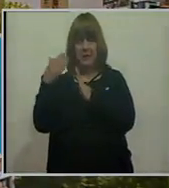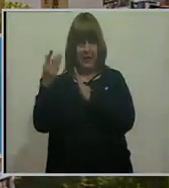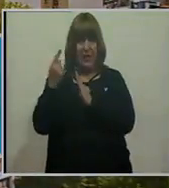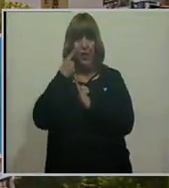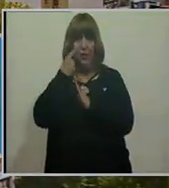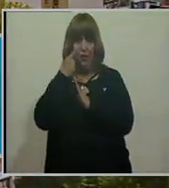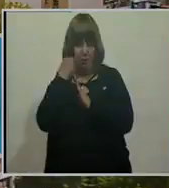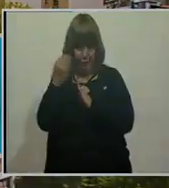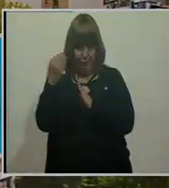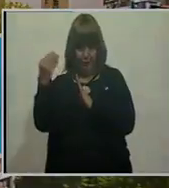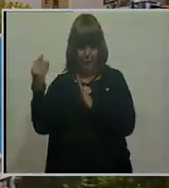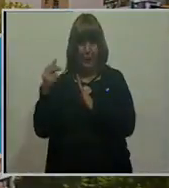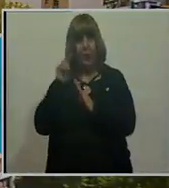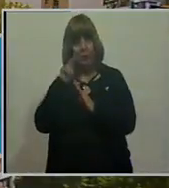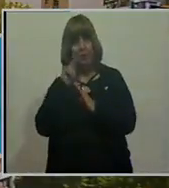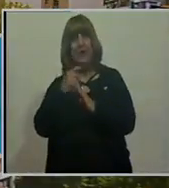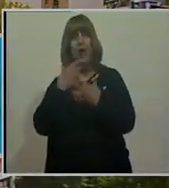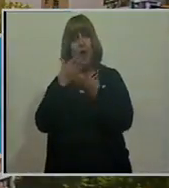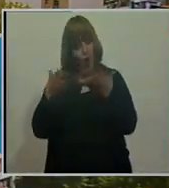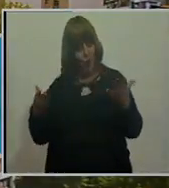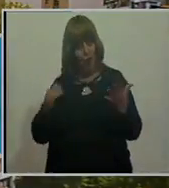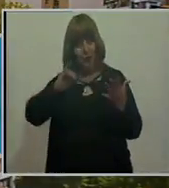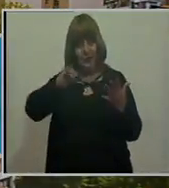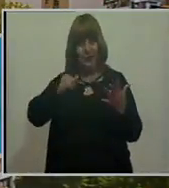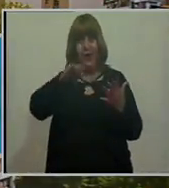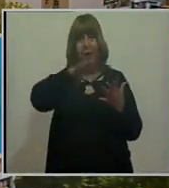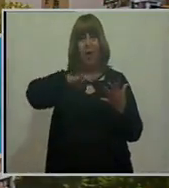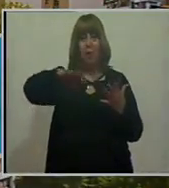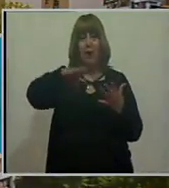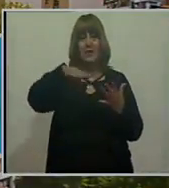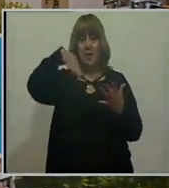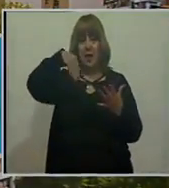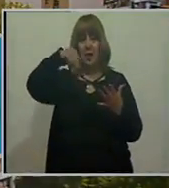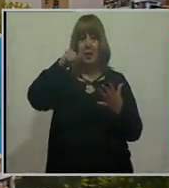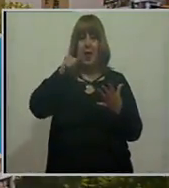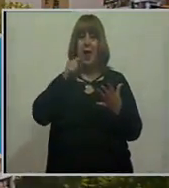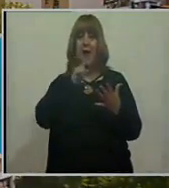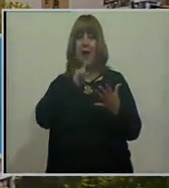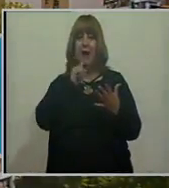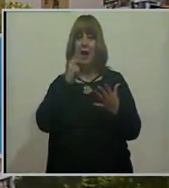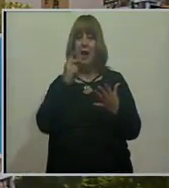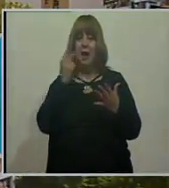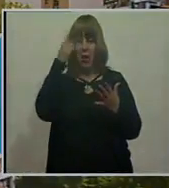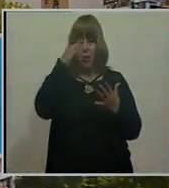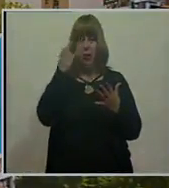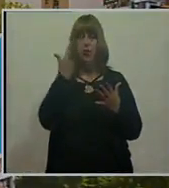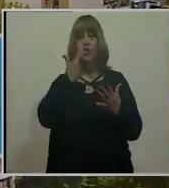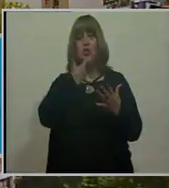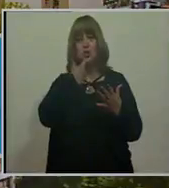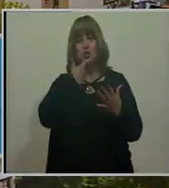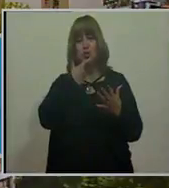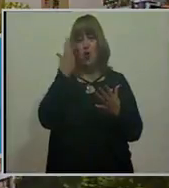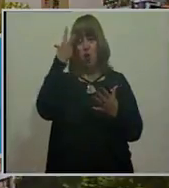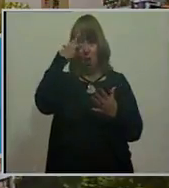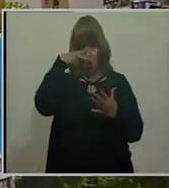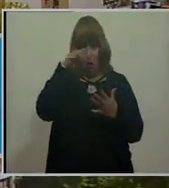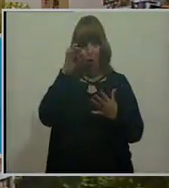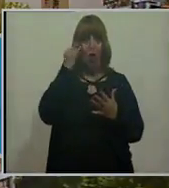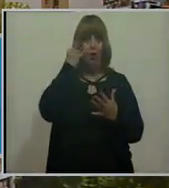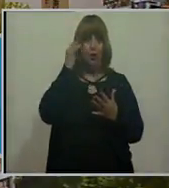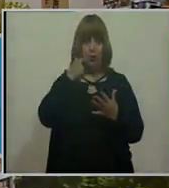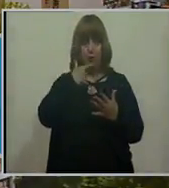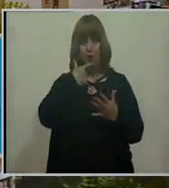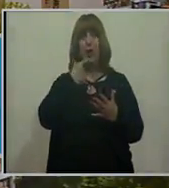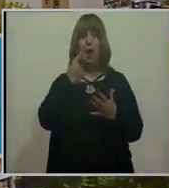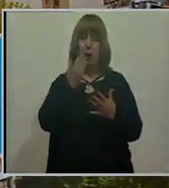conforme con esta medida, digo, los vecinos de la Plaza Matusoyos y así muchos vecinos con los cuales pudimos dialogar, Ricardo, entonces con esta